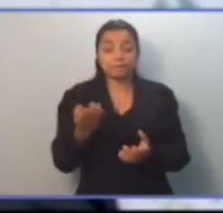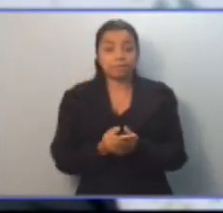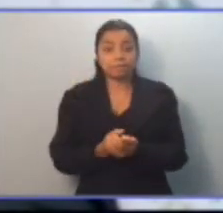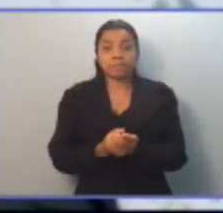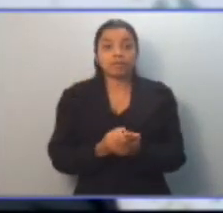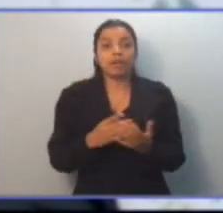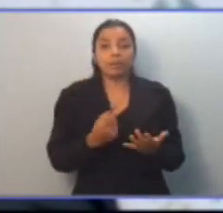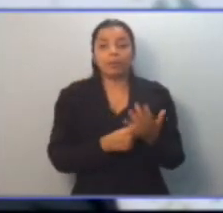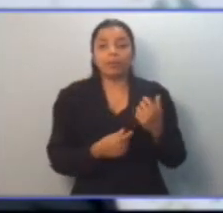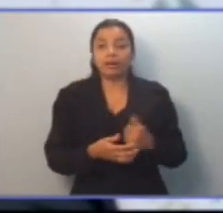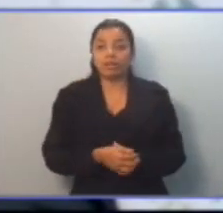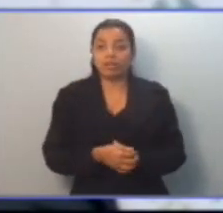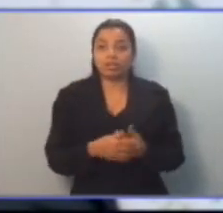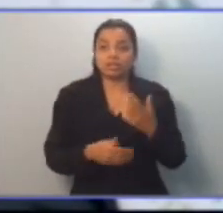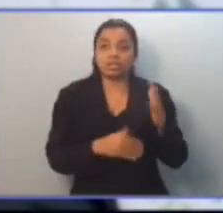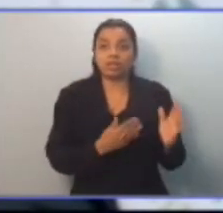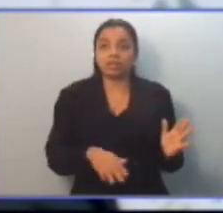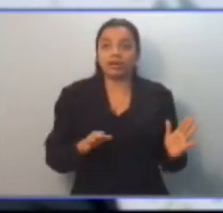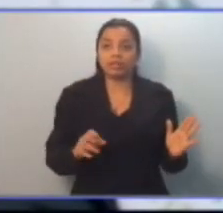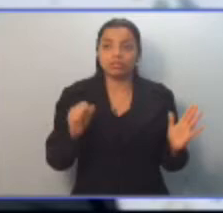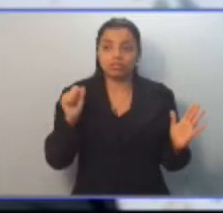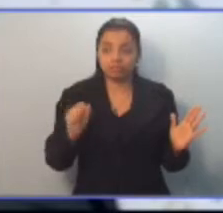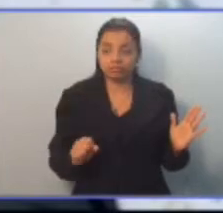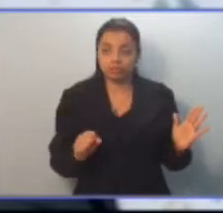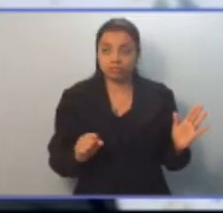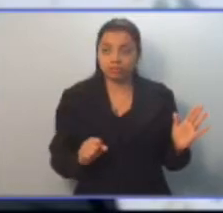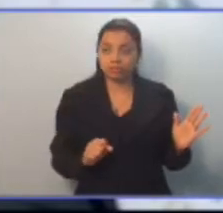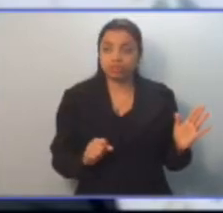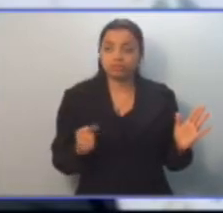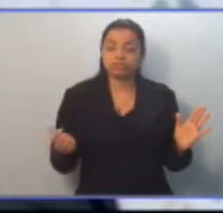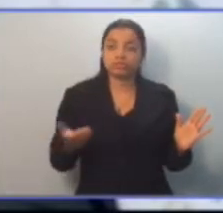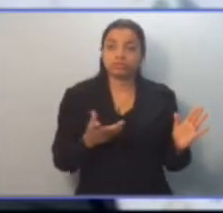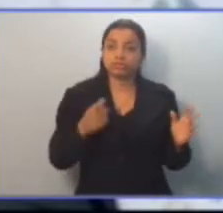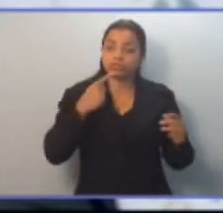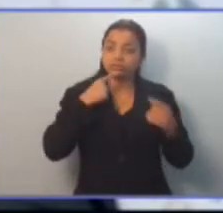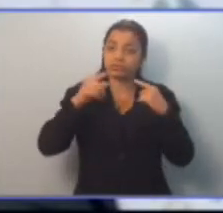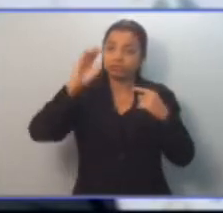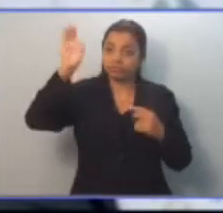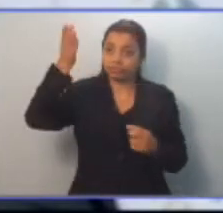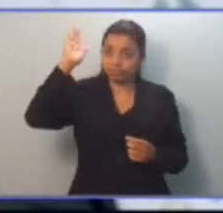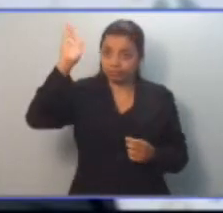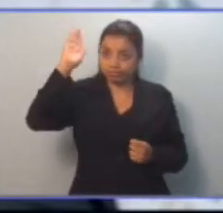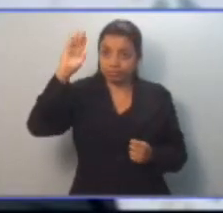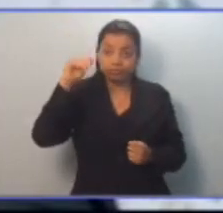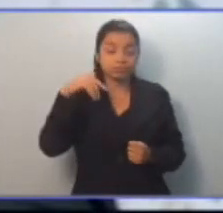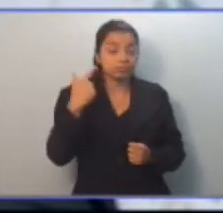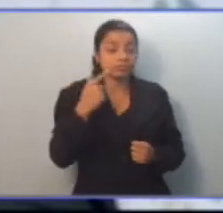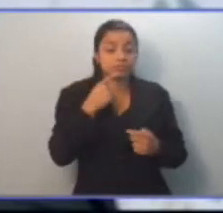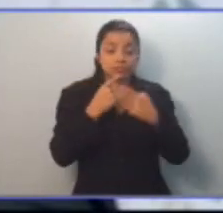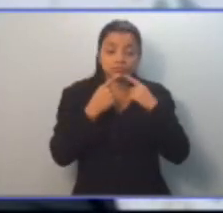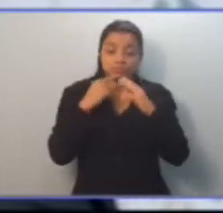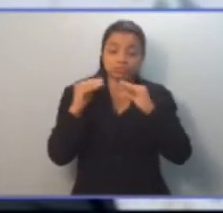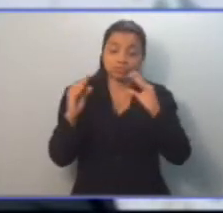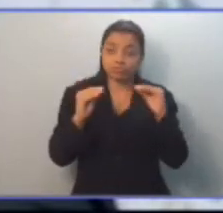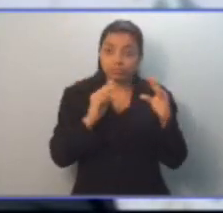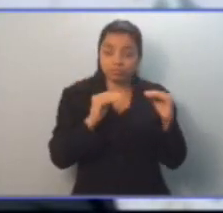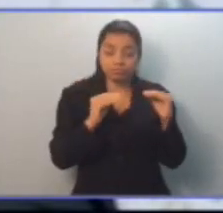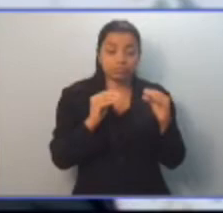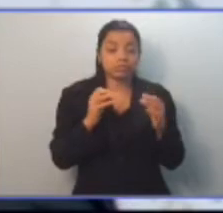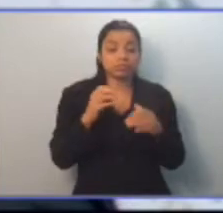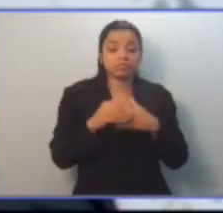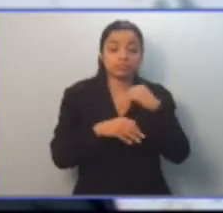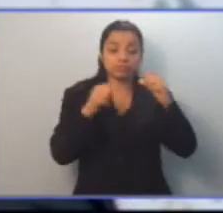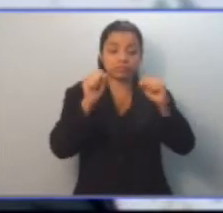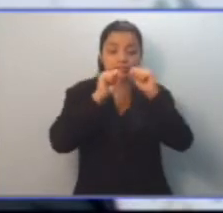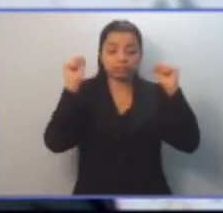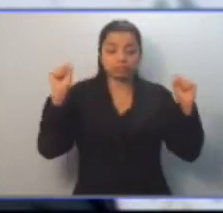remembranza de que yo soy una persona que colaboro como ponente, conferencista y además como consultor ad honorem del sistema penal